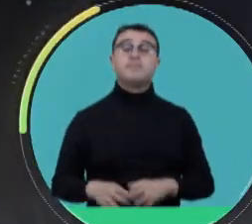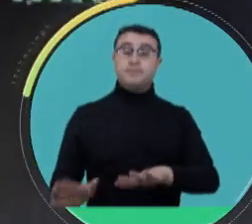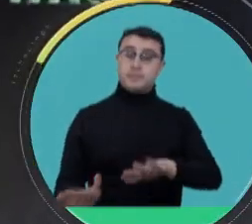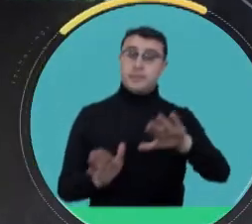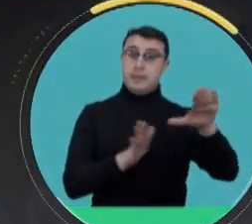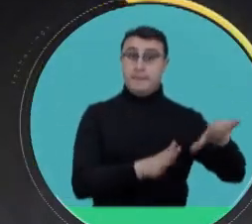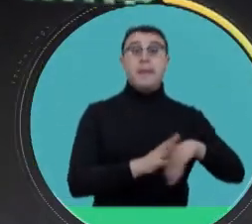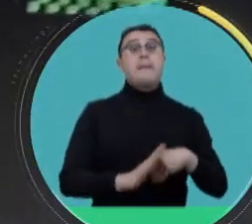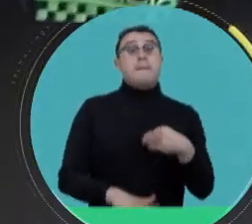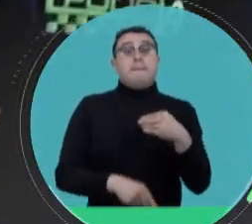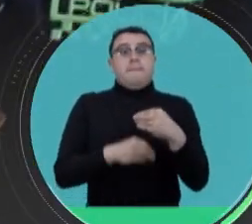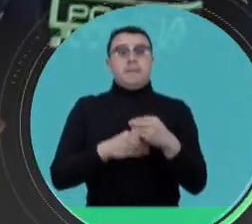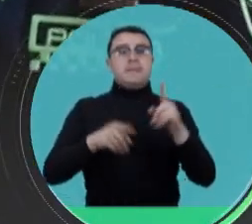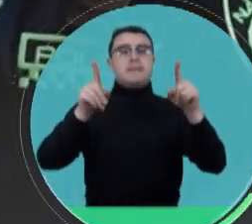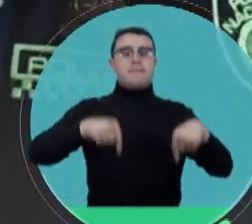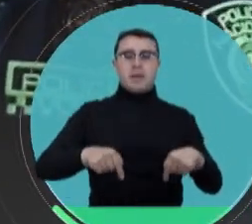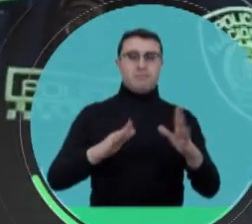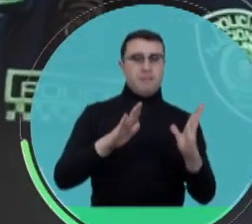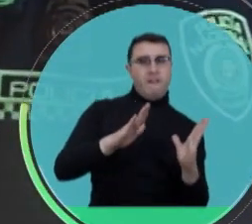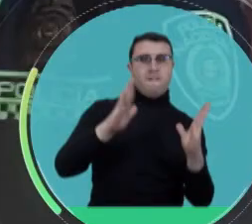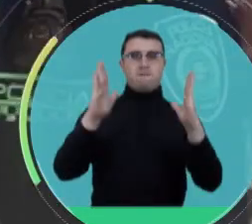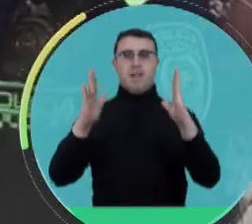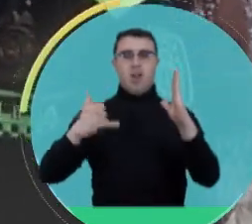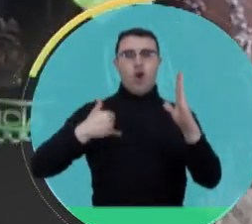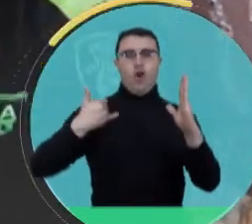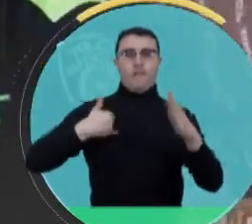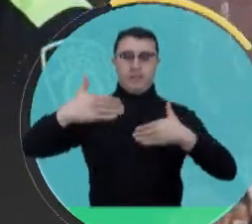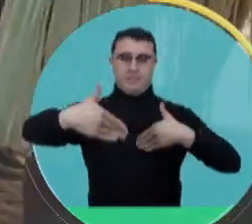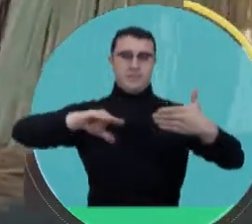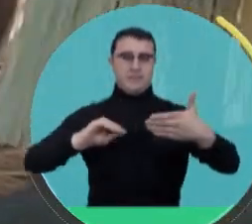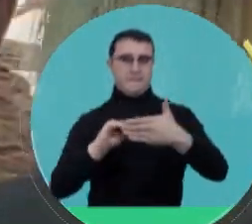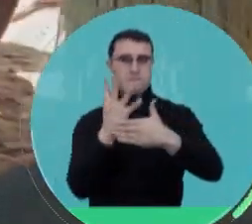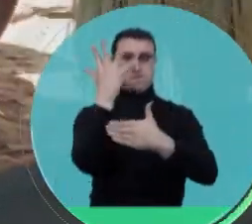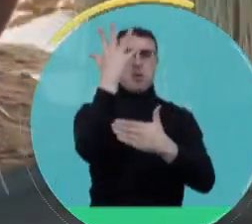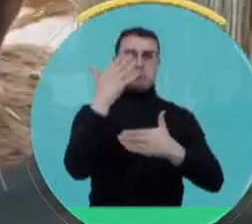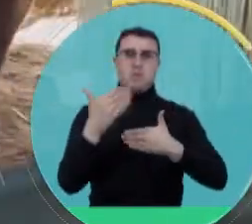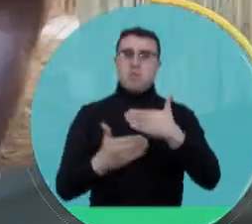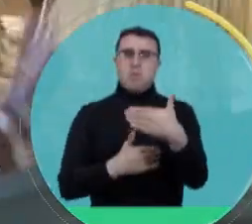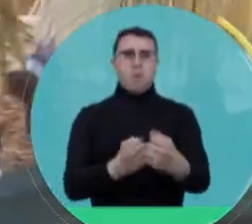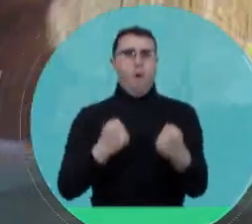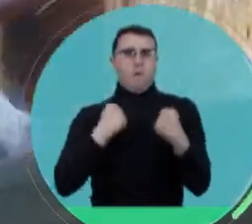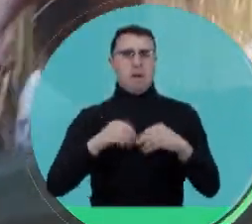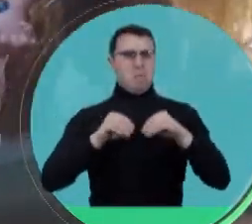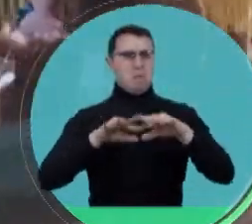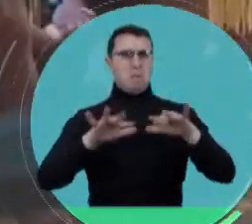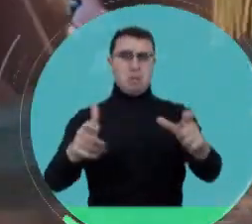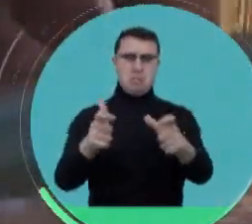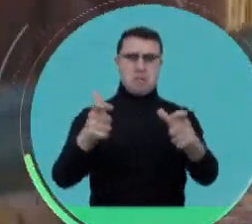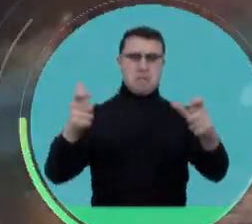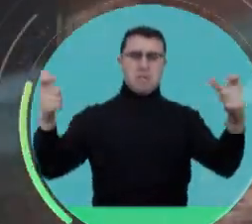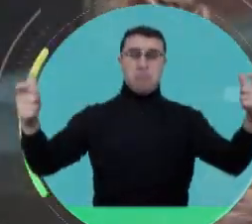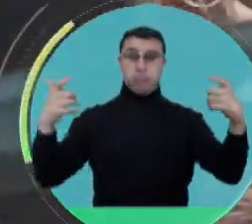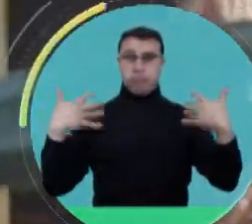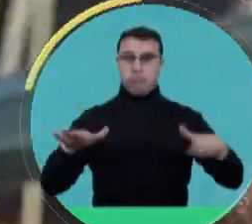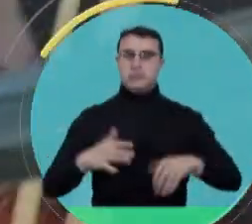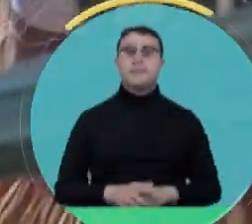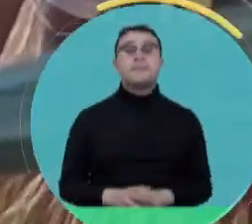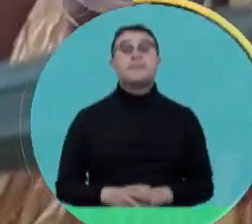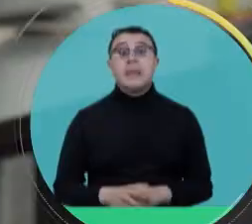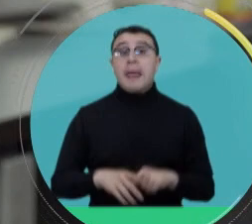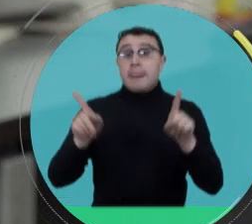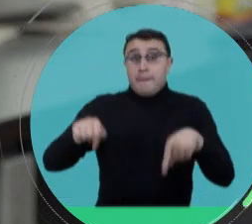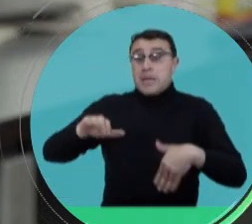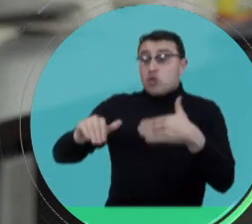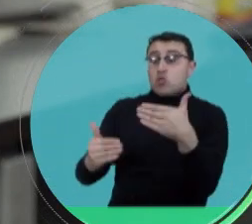e después de eso pues obviamente tenemos nuestra franja juvenil que es Inbox 13 que cada vez está más consolidada tenemos además